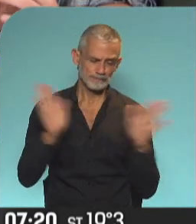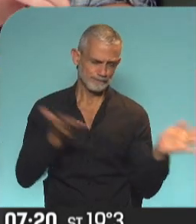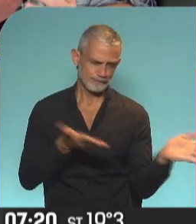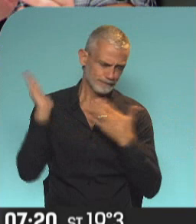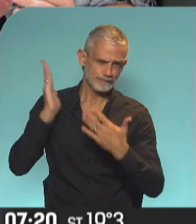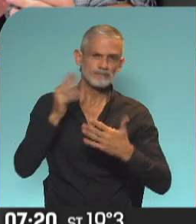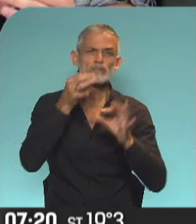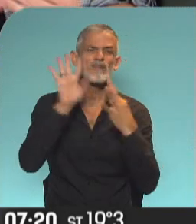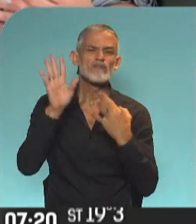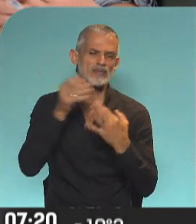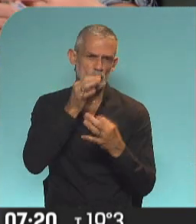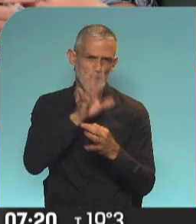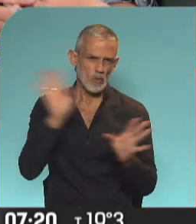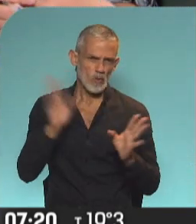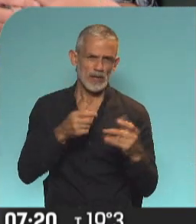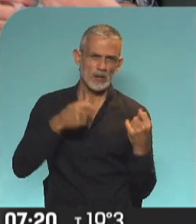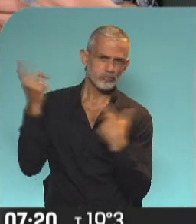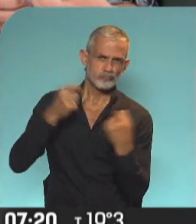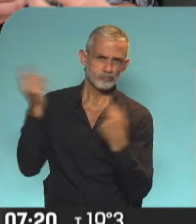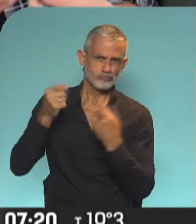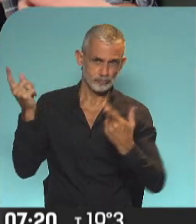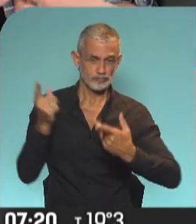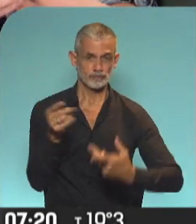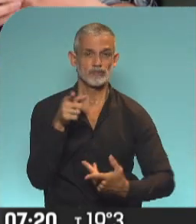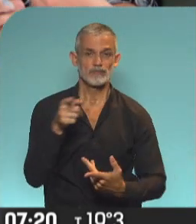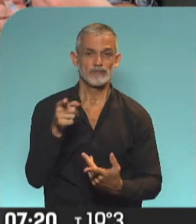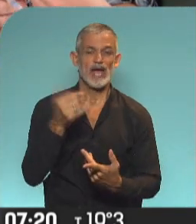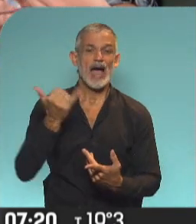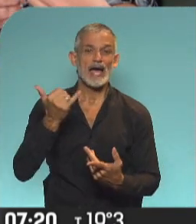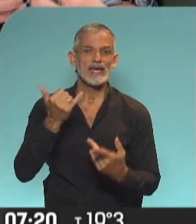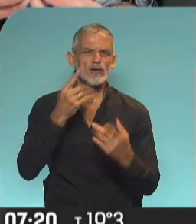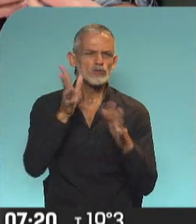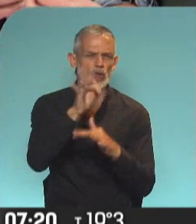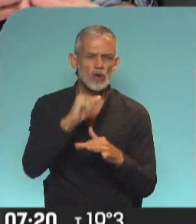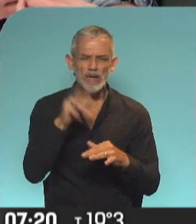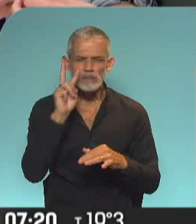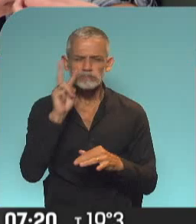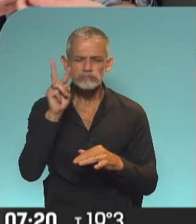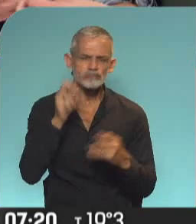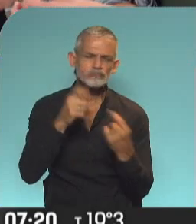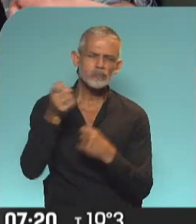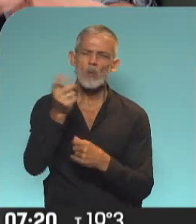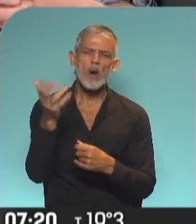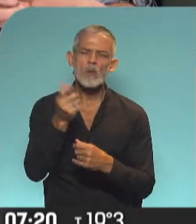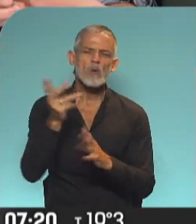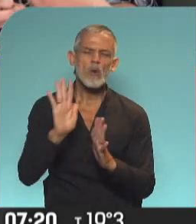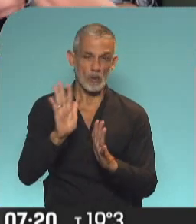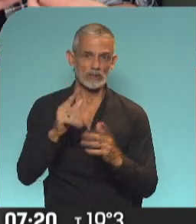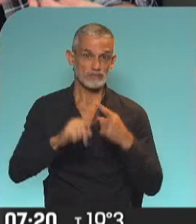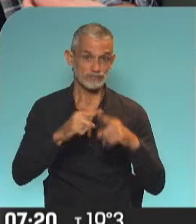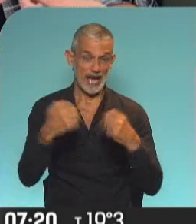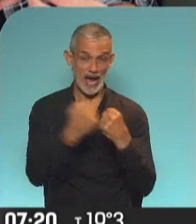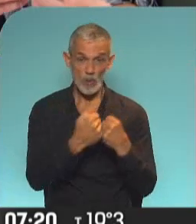sin ningún tipo de cupo y lo que habrá es un monitoreo diario de las exportaciones. ¿Crees que con este nuevo acuerdo